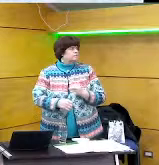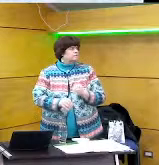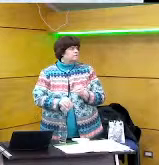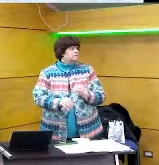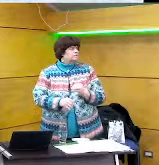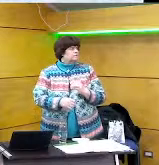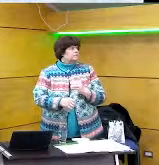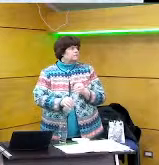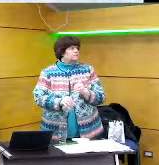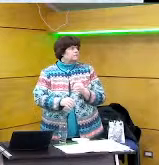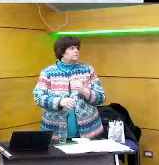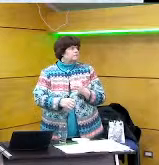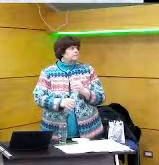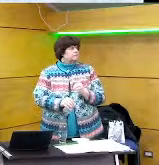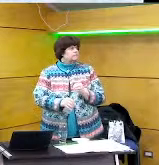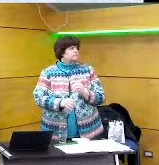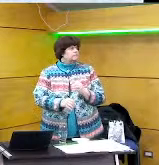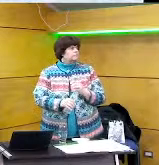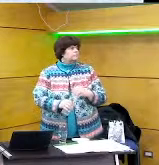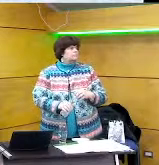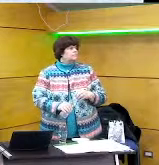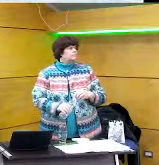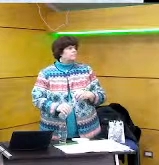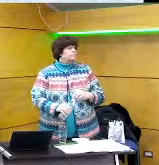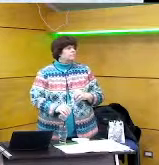Yes, I think so.